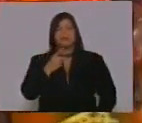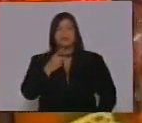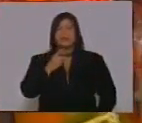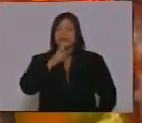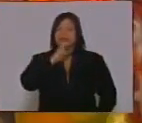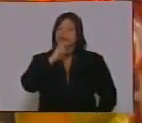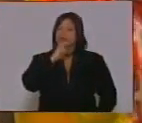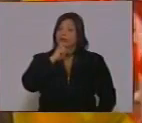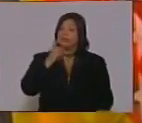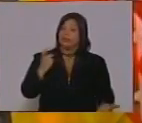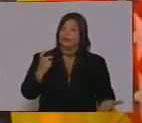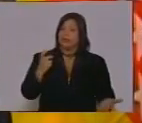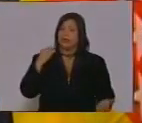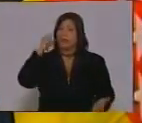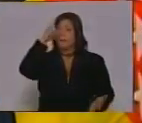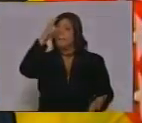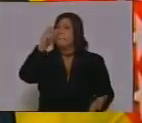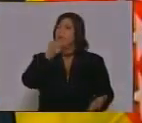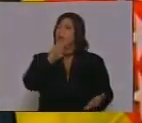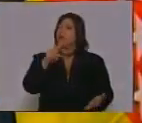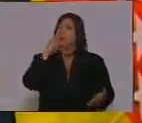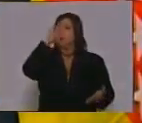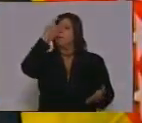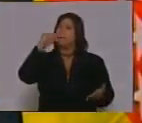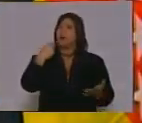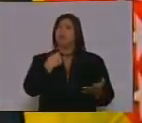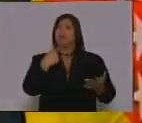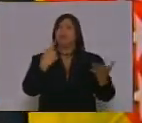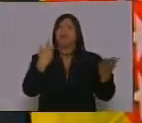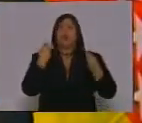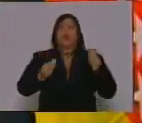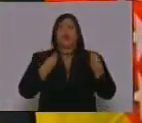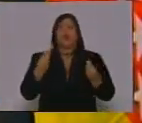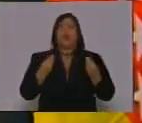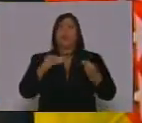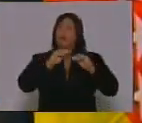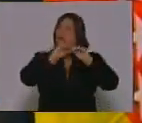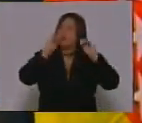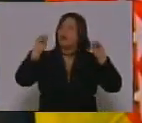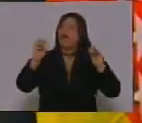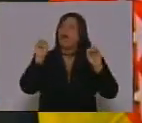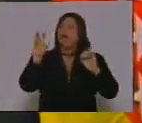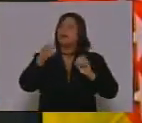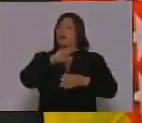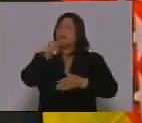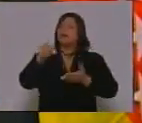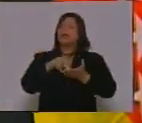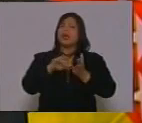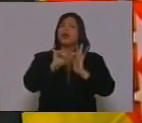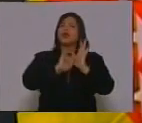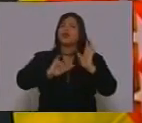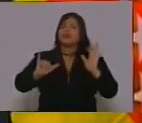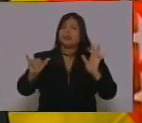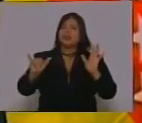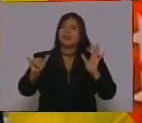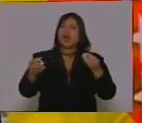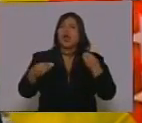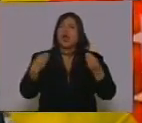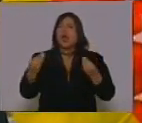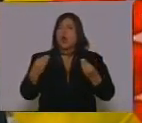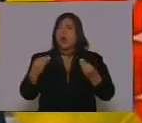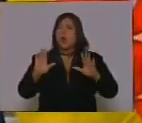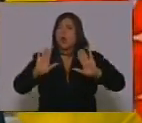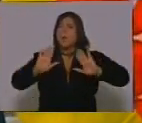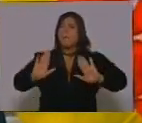difícil. Nos preguntábamos cómo es que la convocatoria de una Asamblea Nacional Constituyente va a lograr